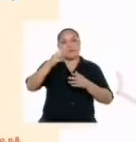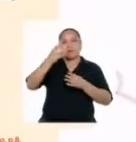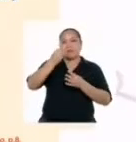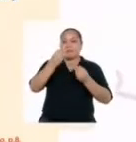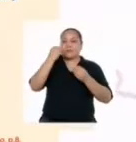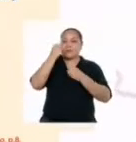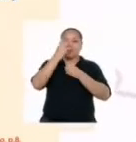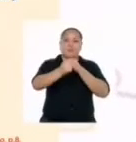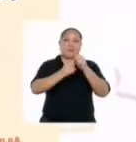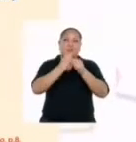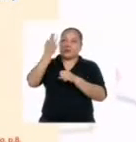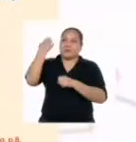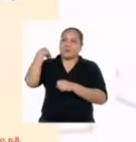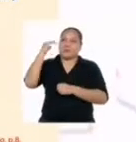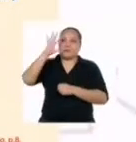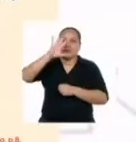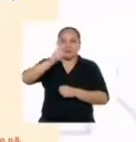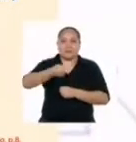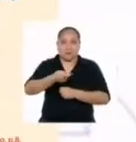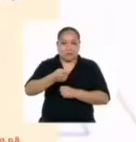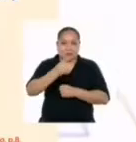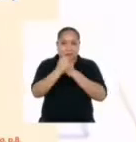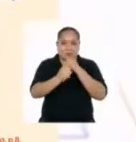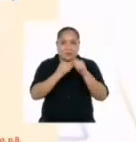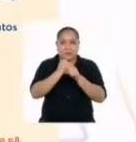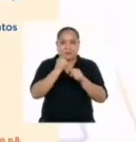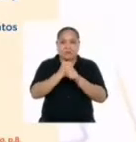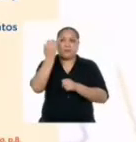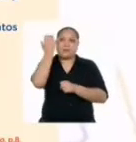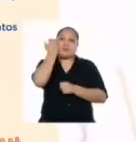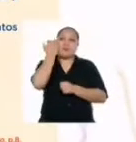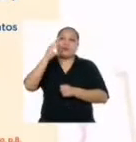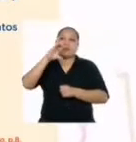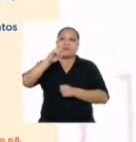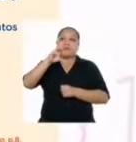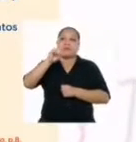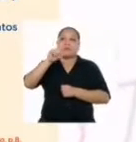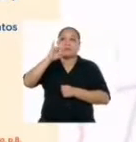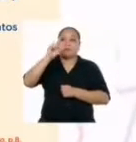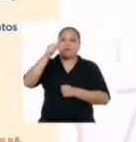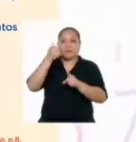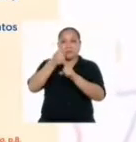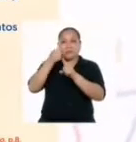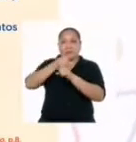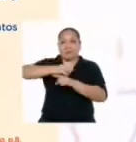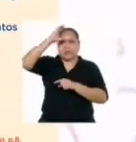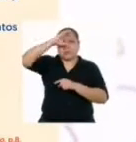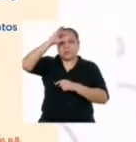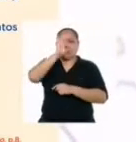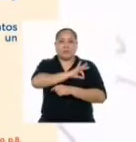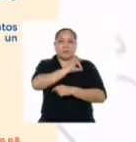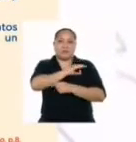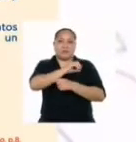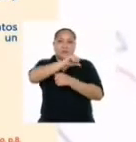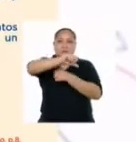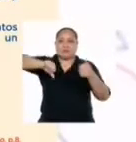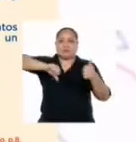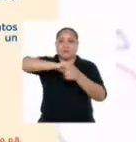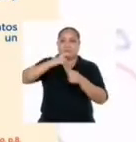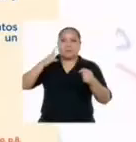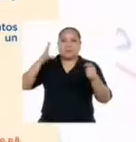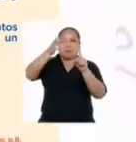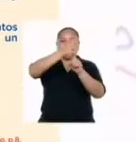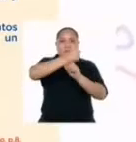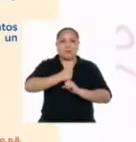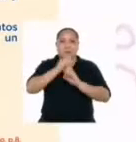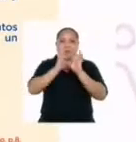Hace 5000 años, los antiguos caralinos aplicaron conocimientos propios para aprovechar el entorno natural y lograron un